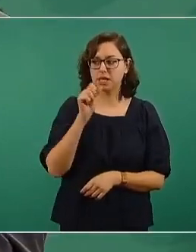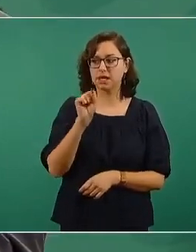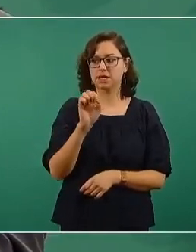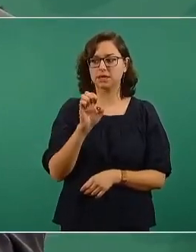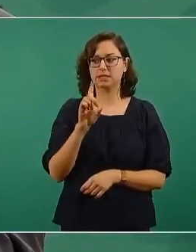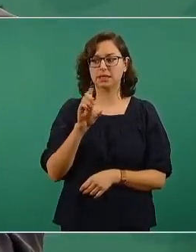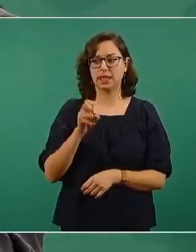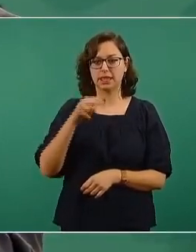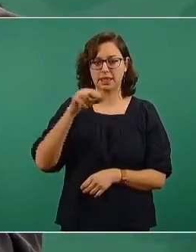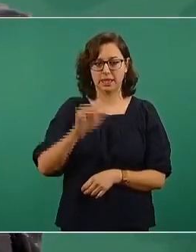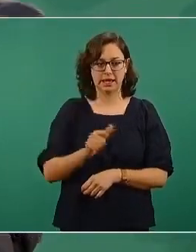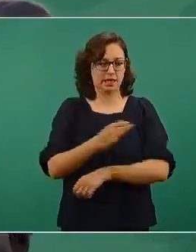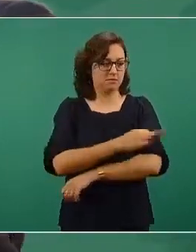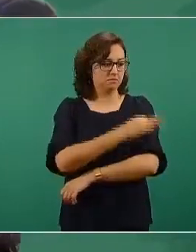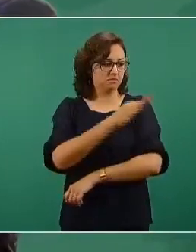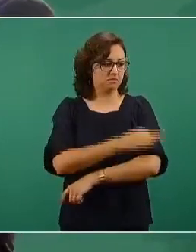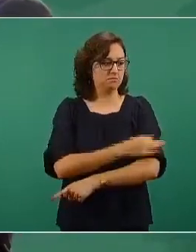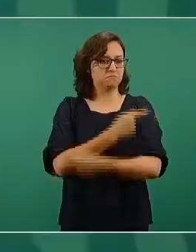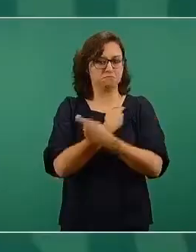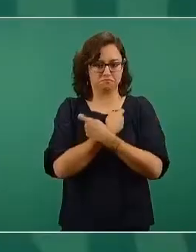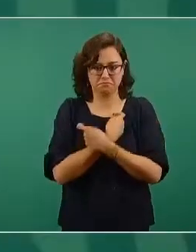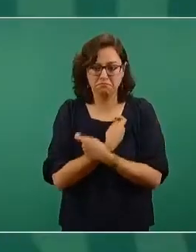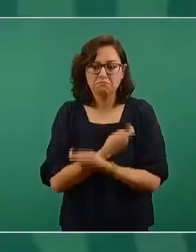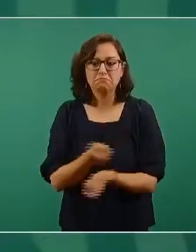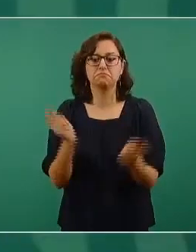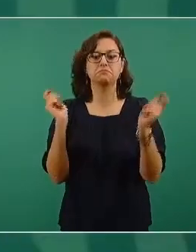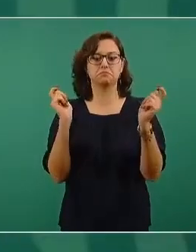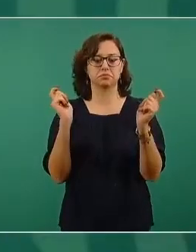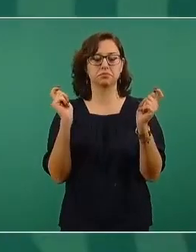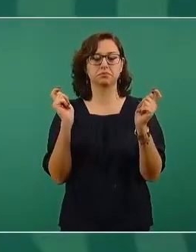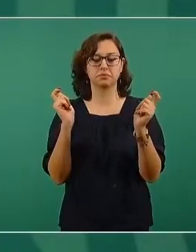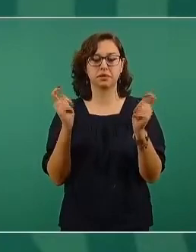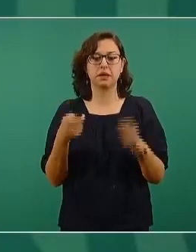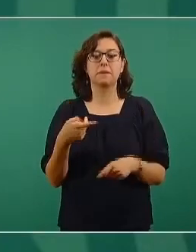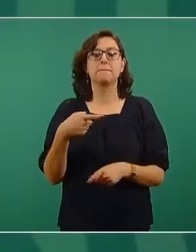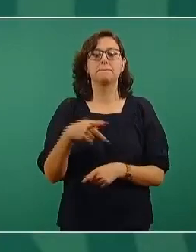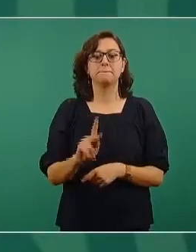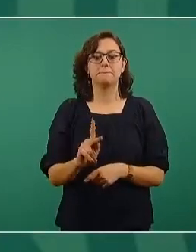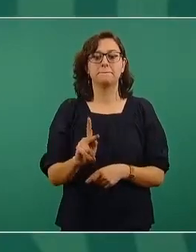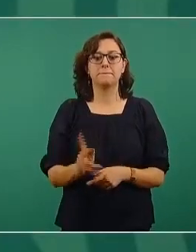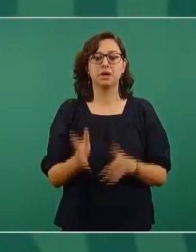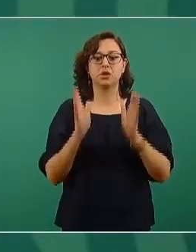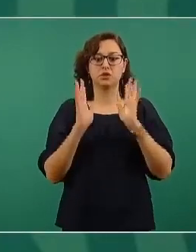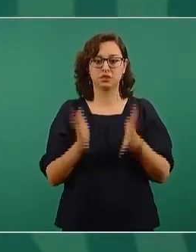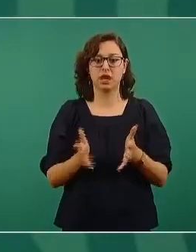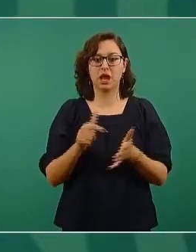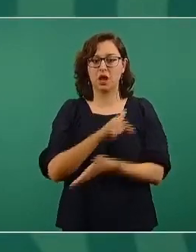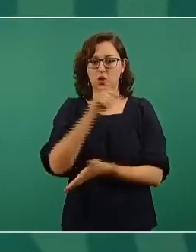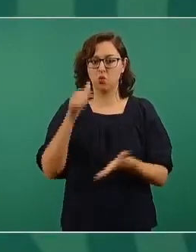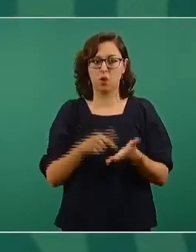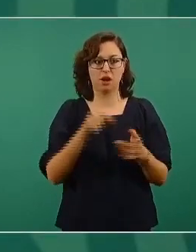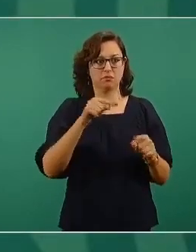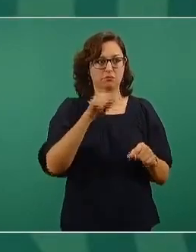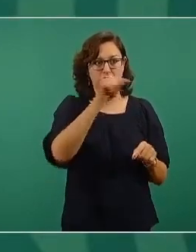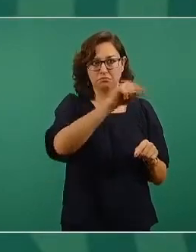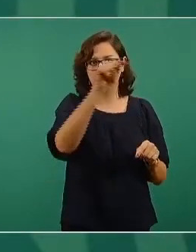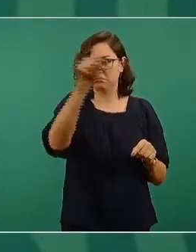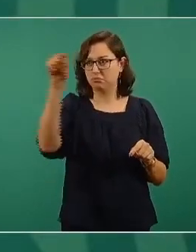distribuye. Ya se va a los lugares, pero ya tenemos vacunas en sitio.